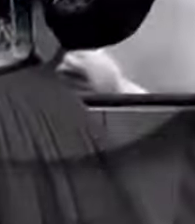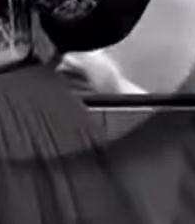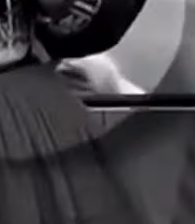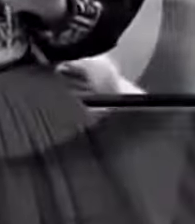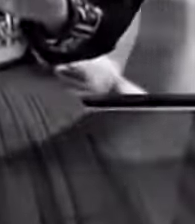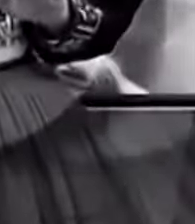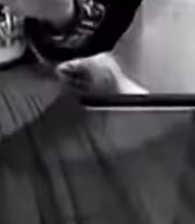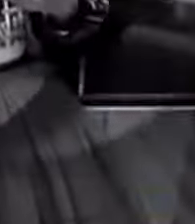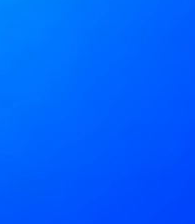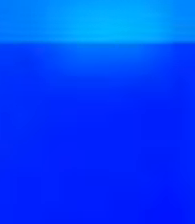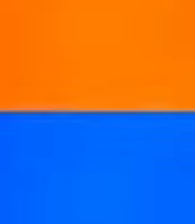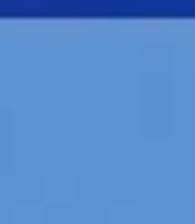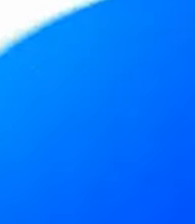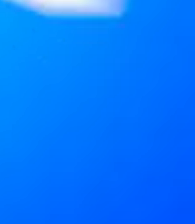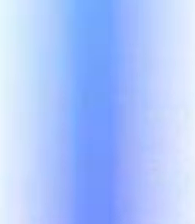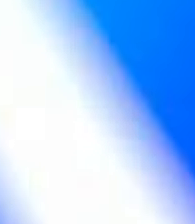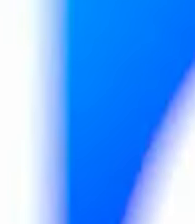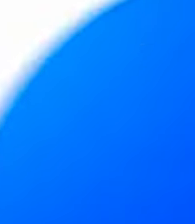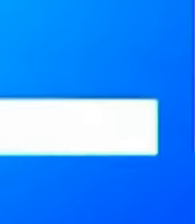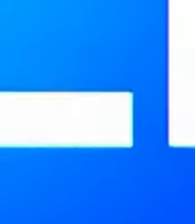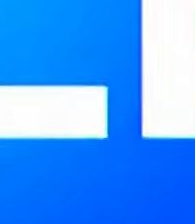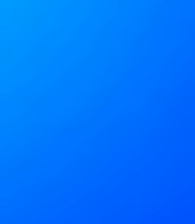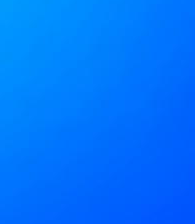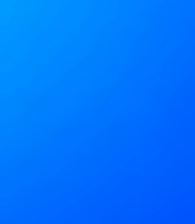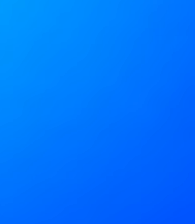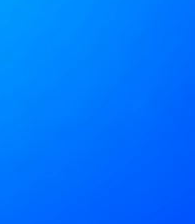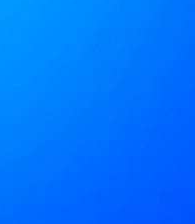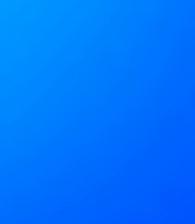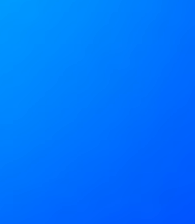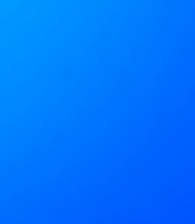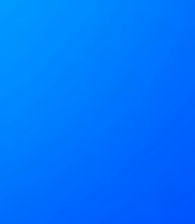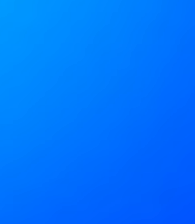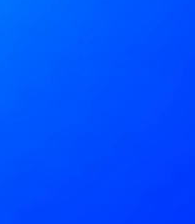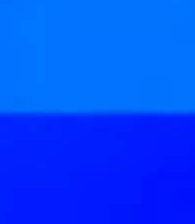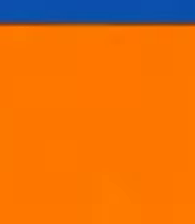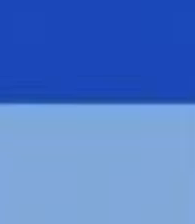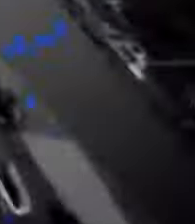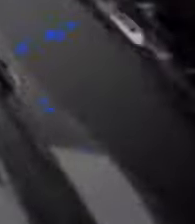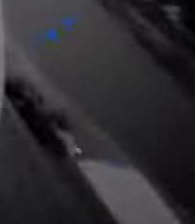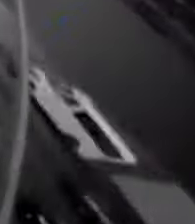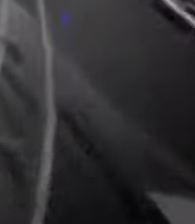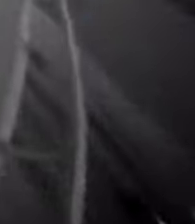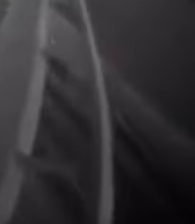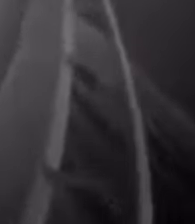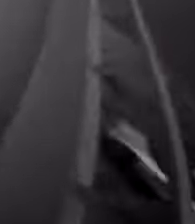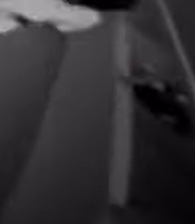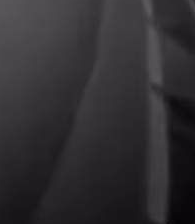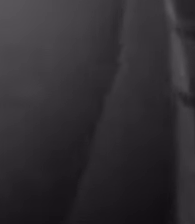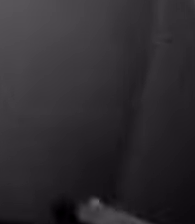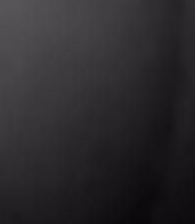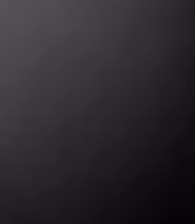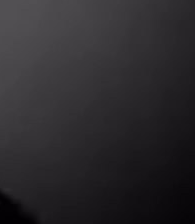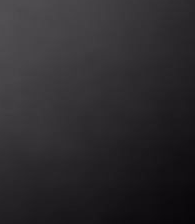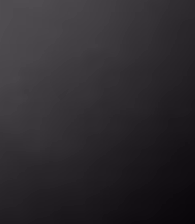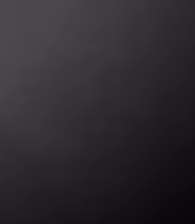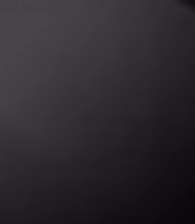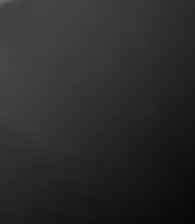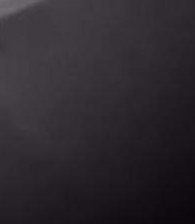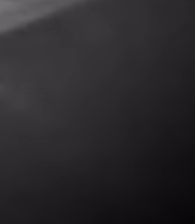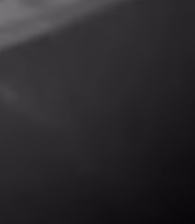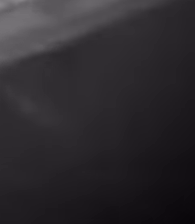de Star Global.com y también síguenos en nuestras plataformas digitales, Twitter, Facebook,